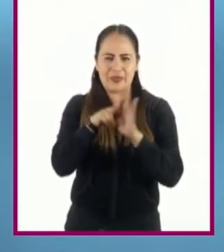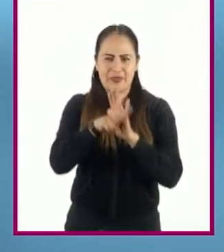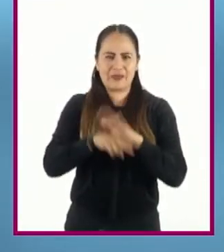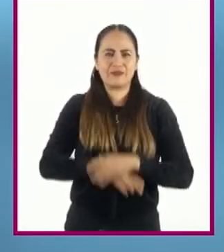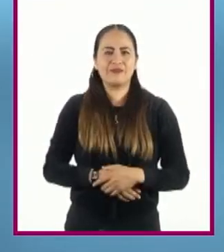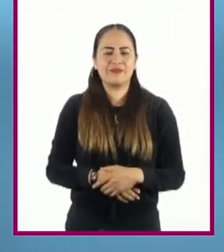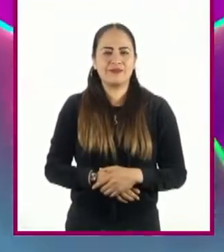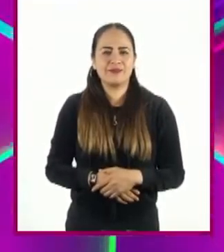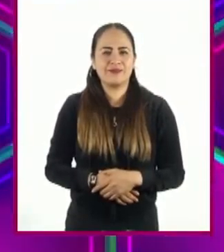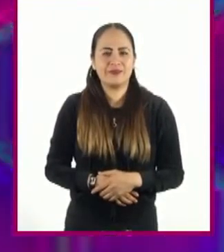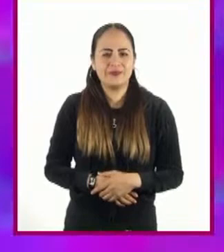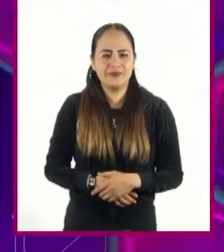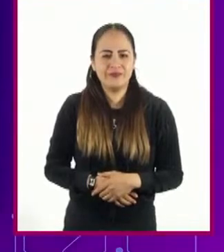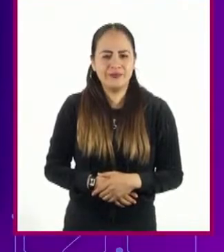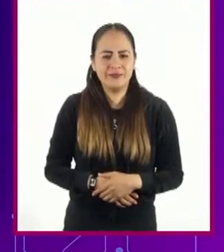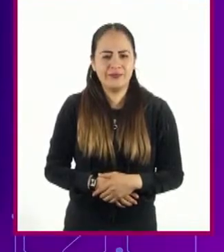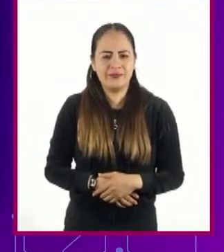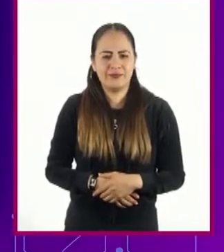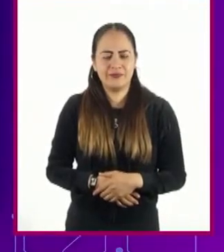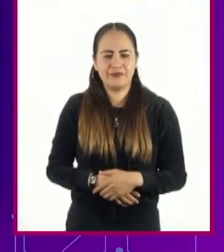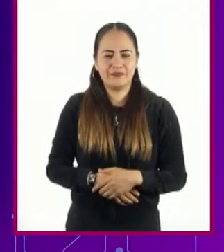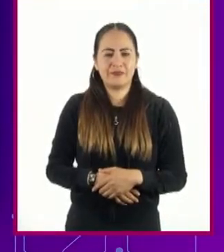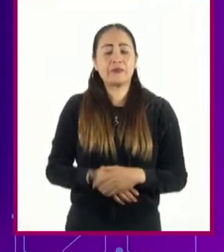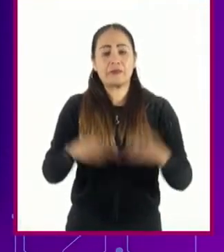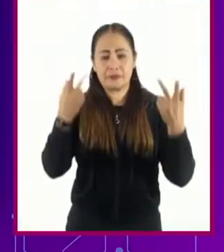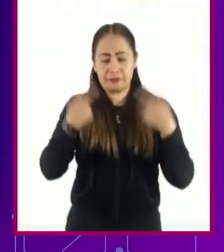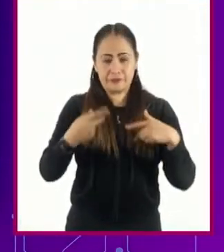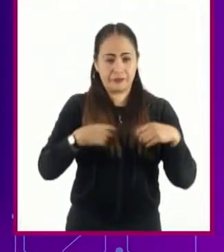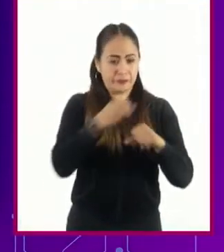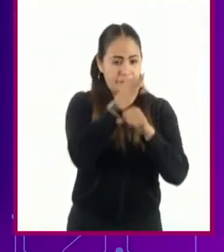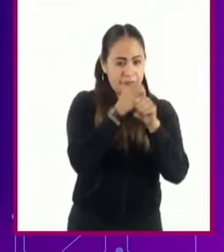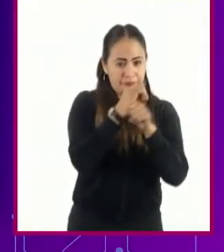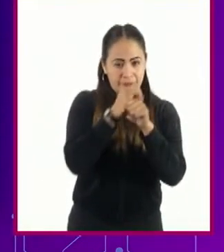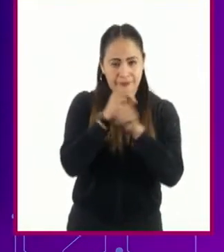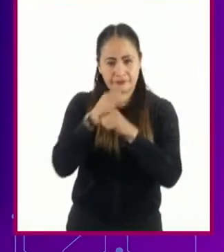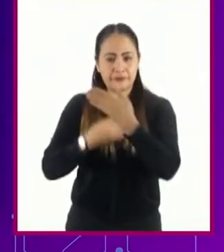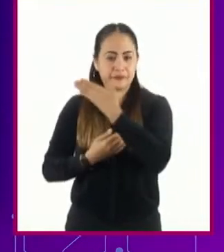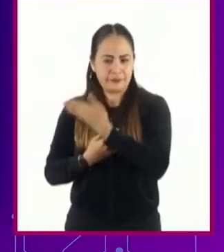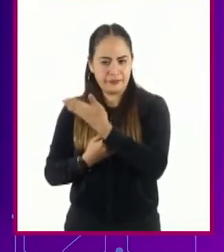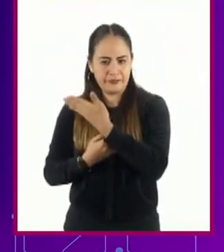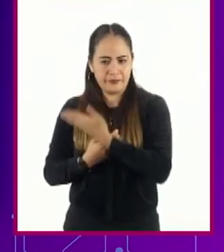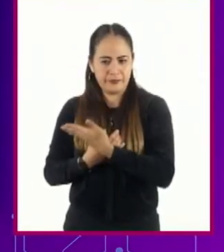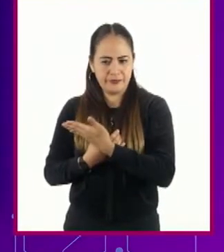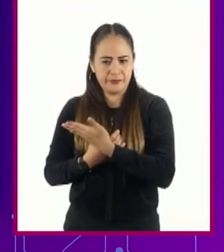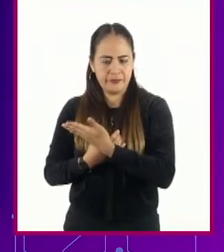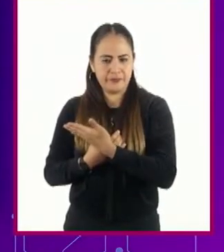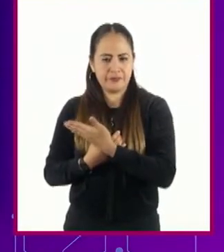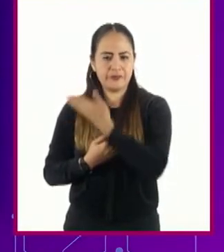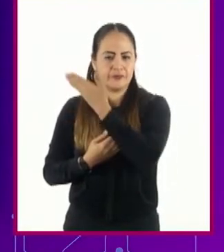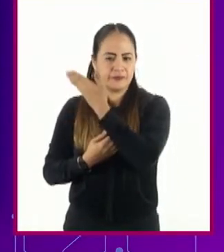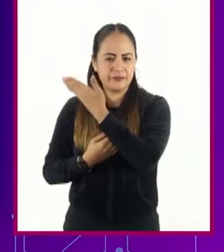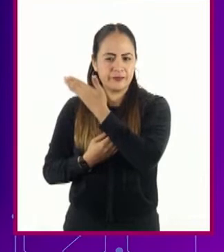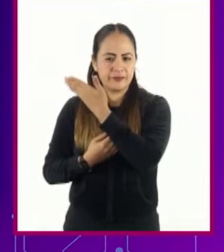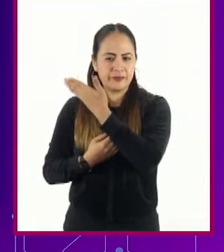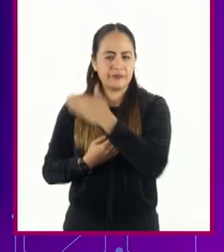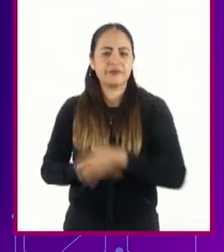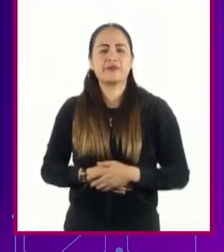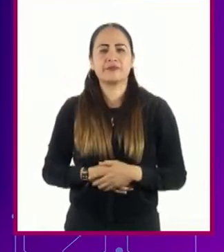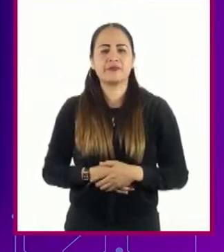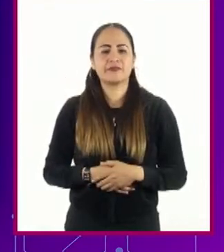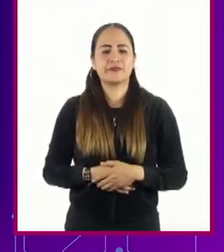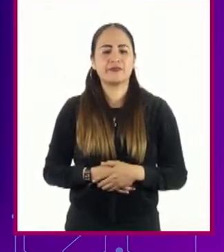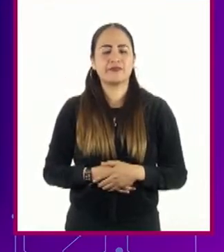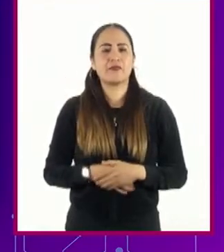video. De acuerdo con los investigadores Isabel Hernández Arteaga, José Alberto Luna y Marta Cecilia Cadena,